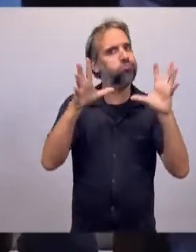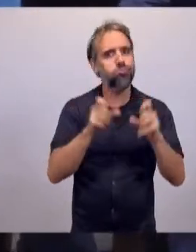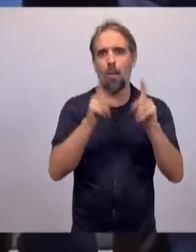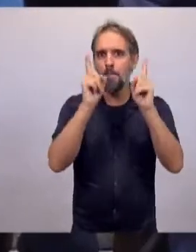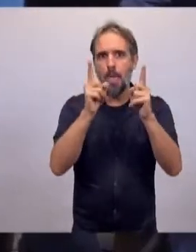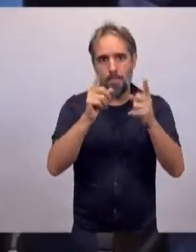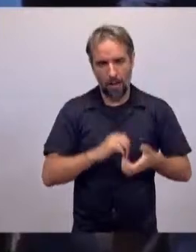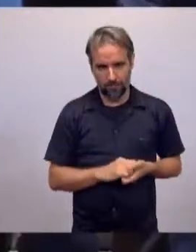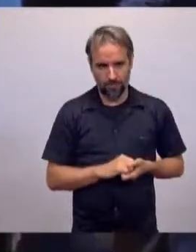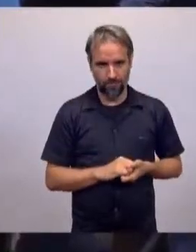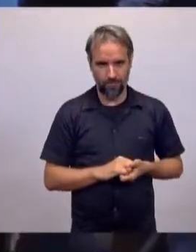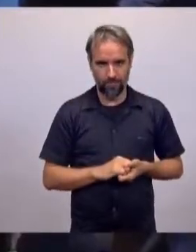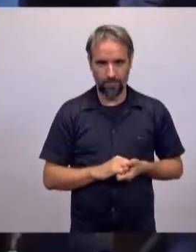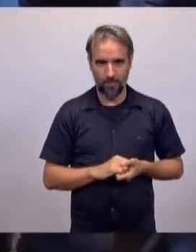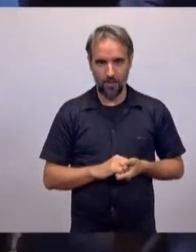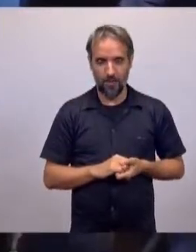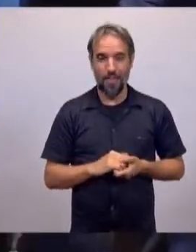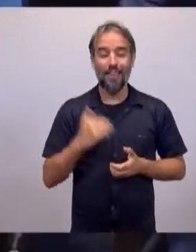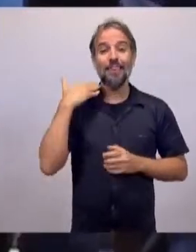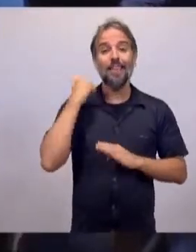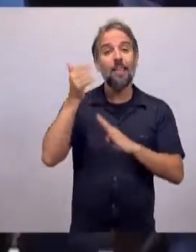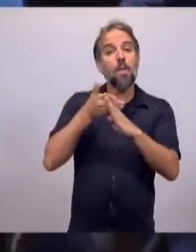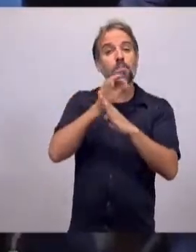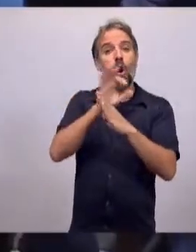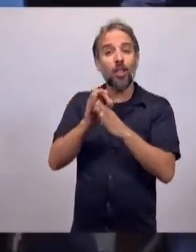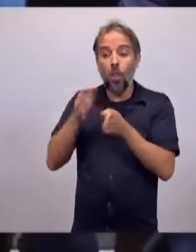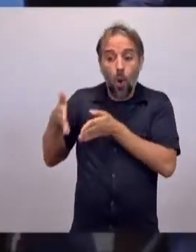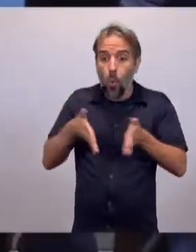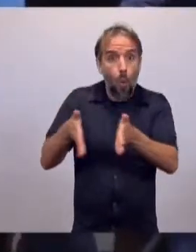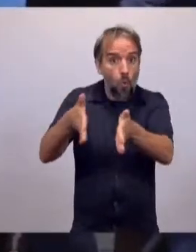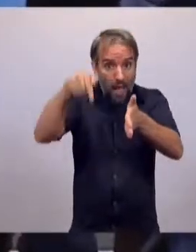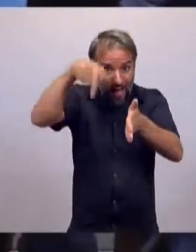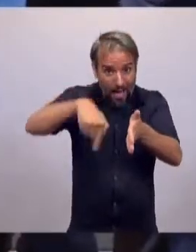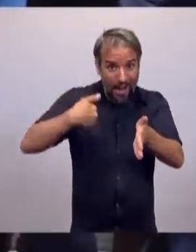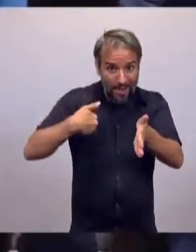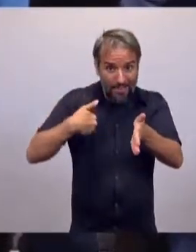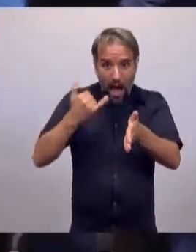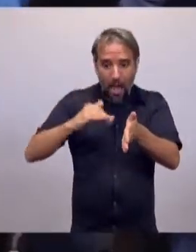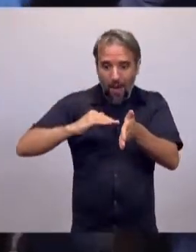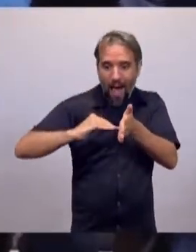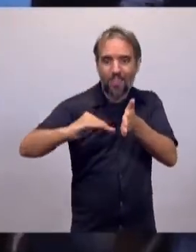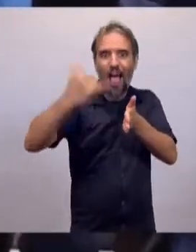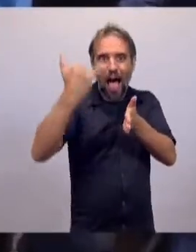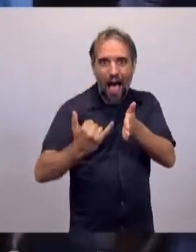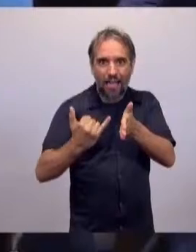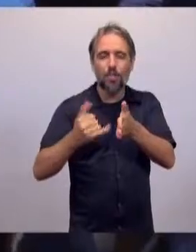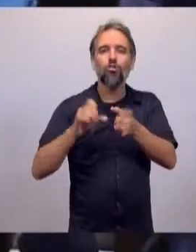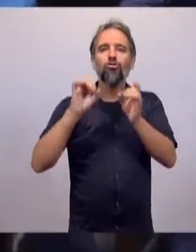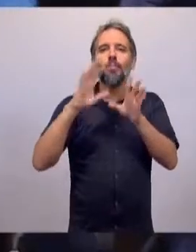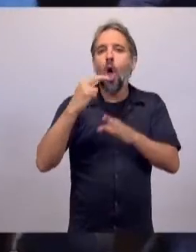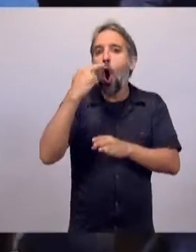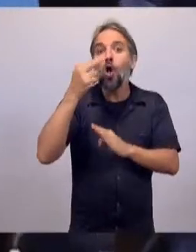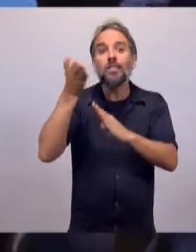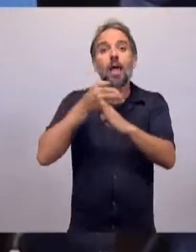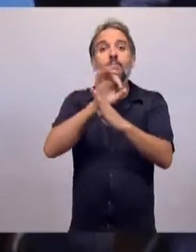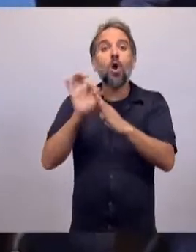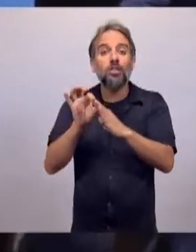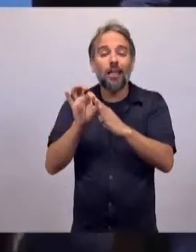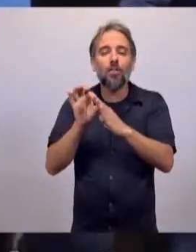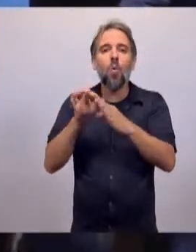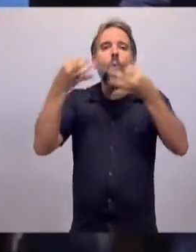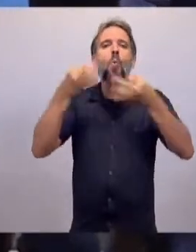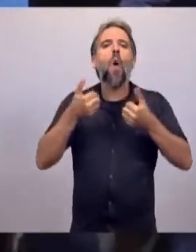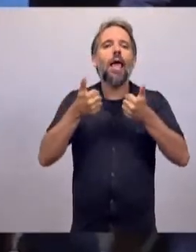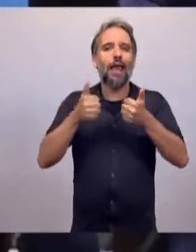misma. Solo el 16% de nuestras rutas se encuentran asfaltadas y solo el 11% se encuentra en